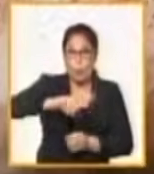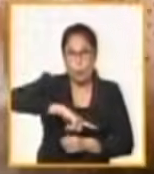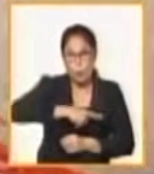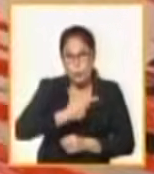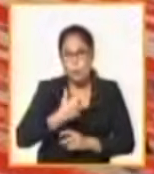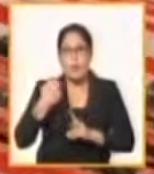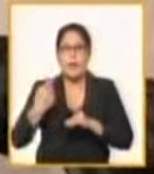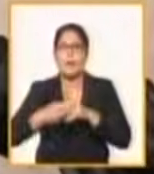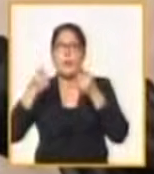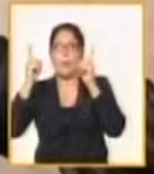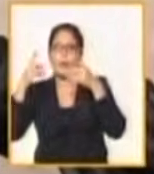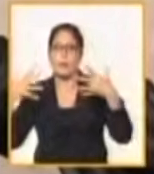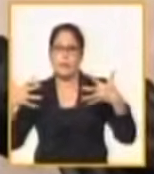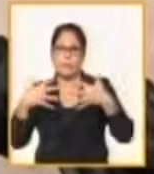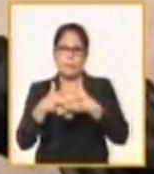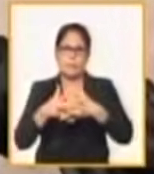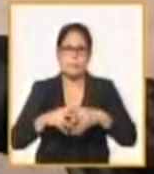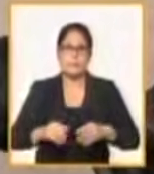y política.